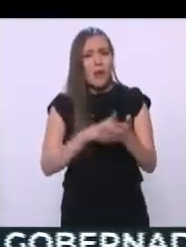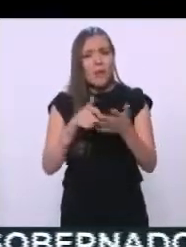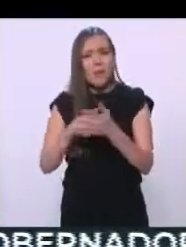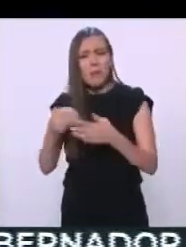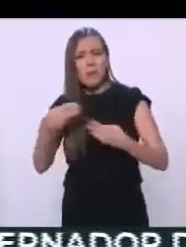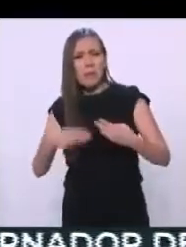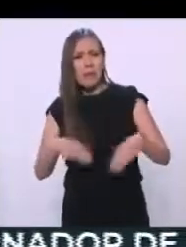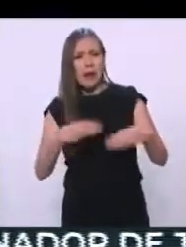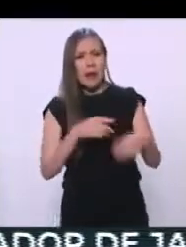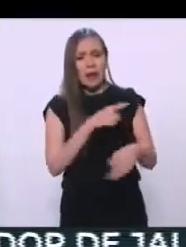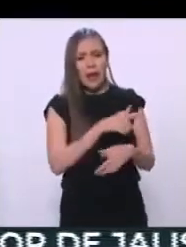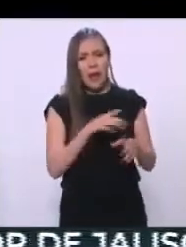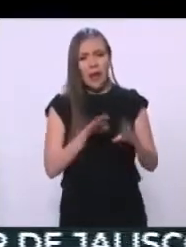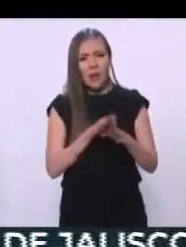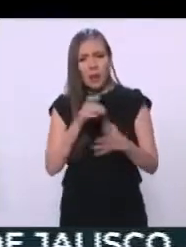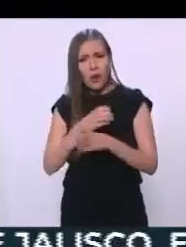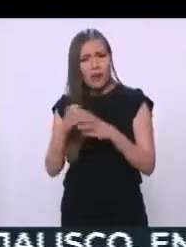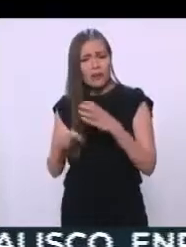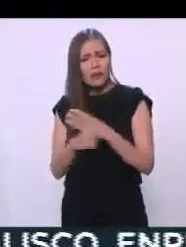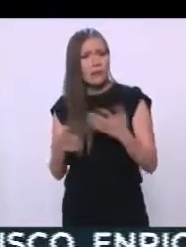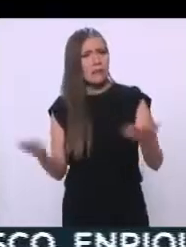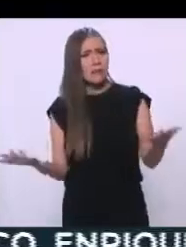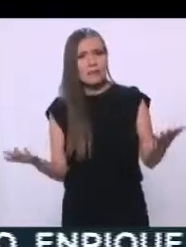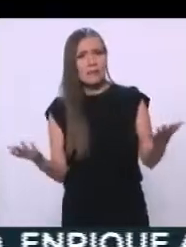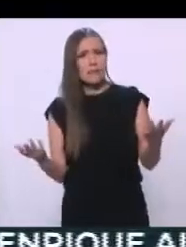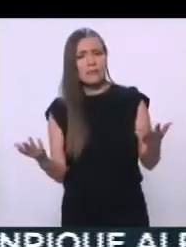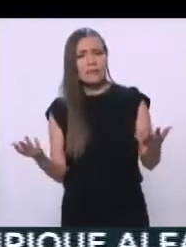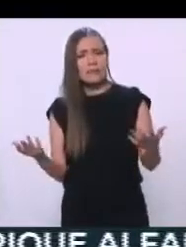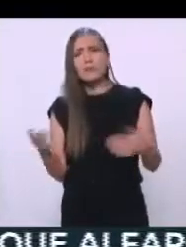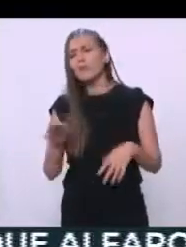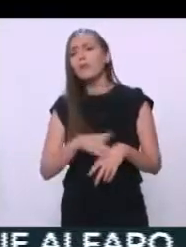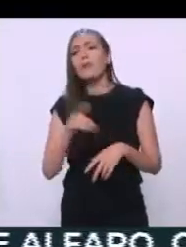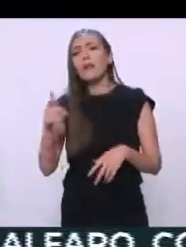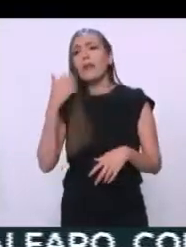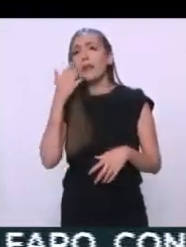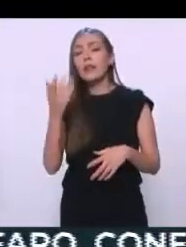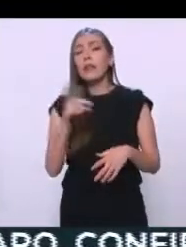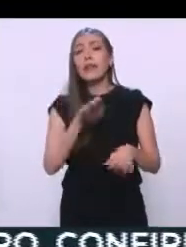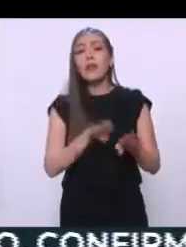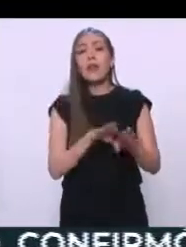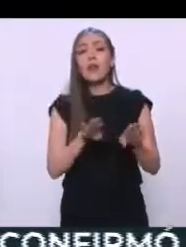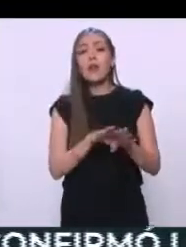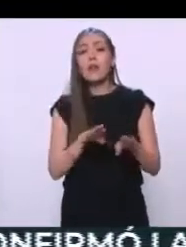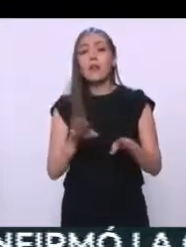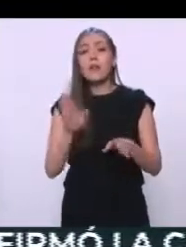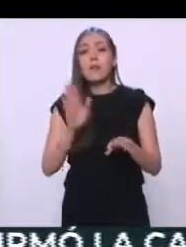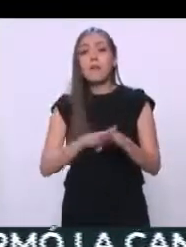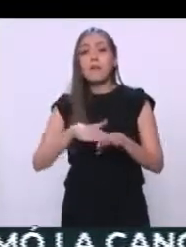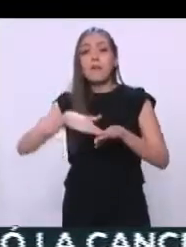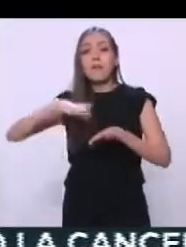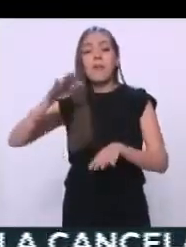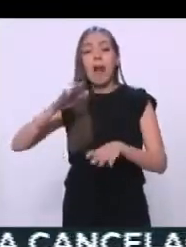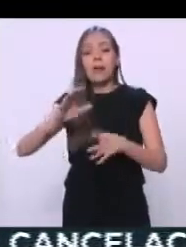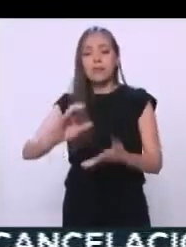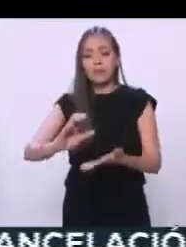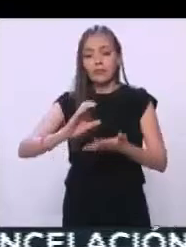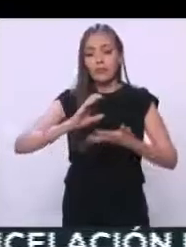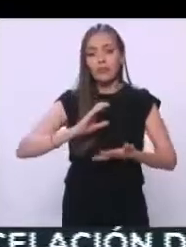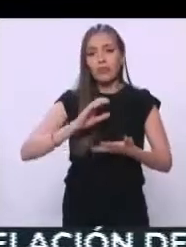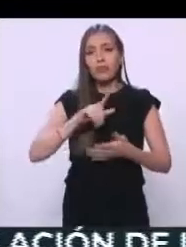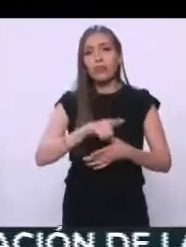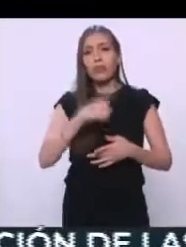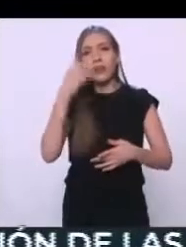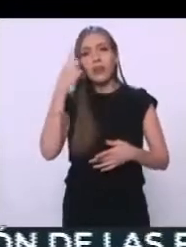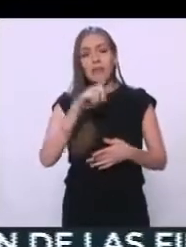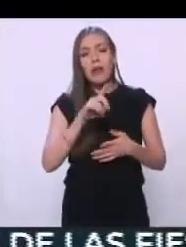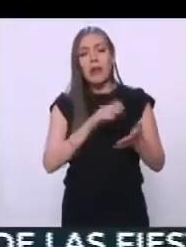la estrategia era quedarse con la mayor parte de las acciones de Repsol, junto con una empresa española también vinculada